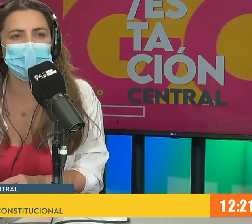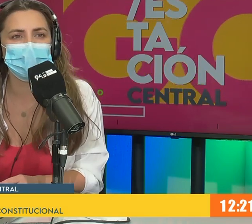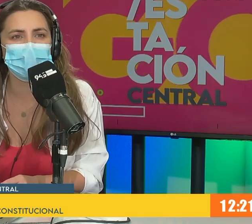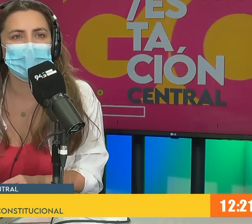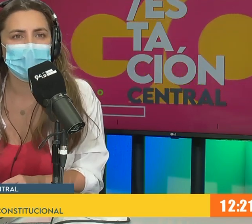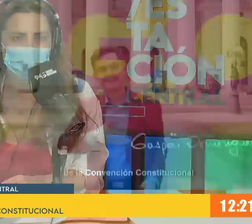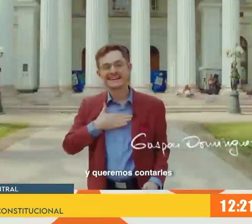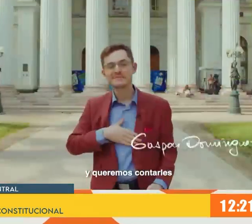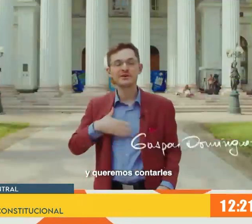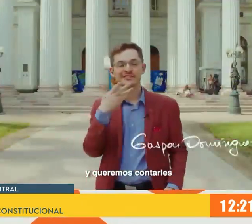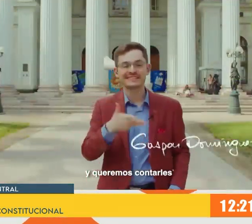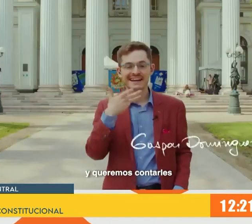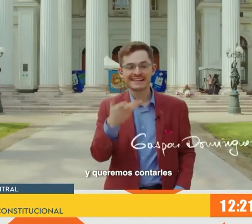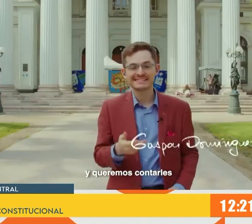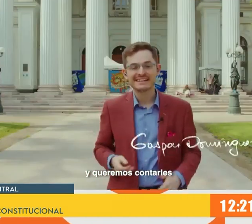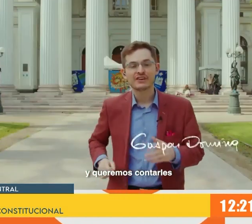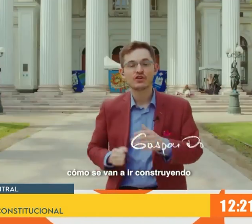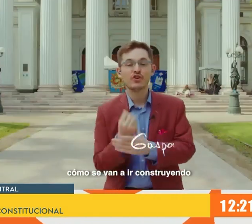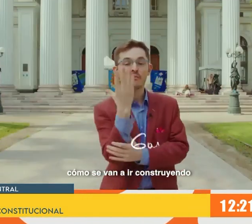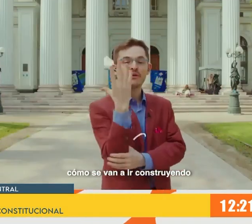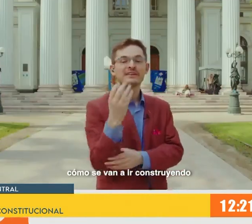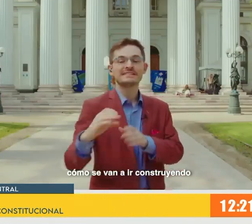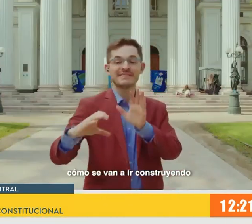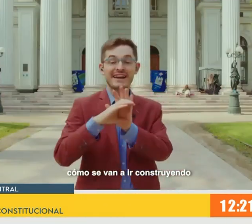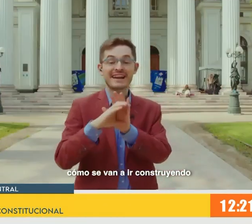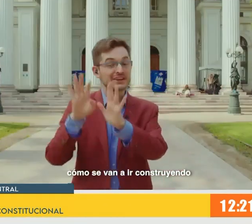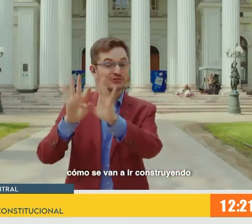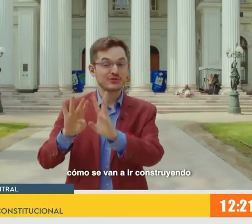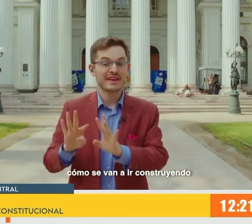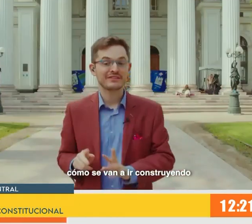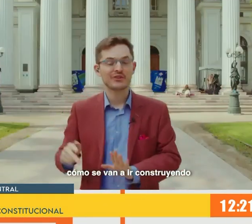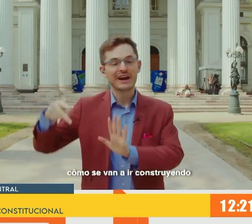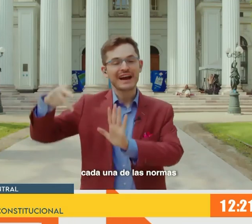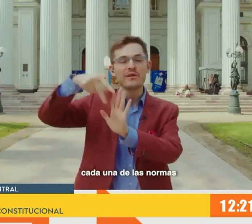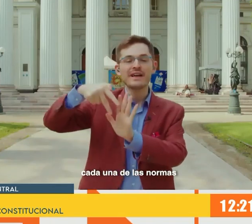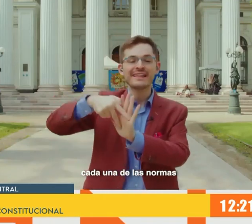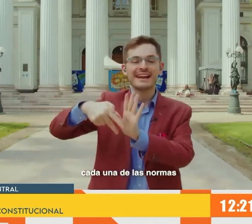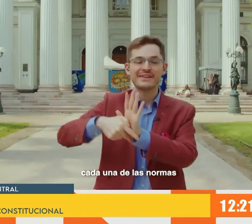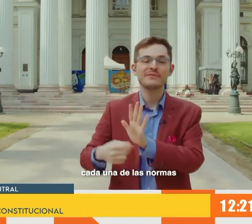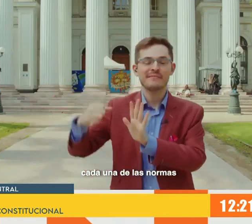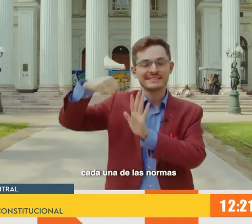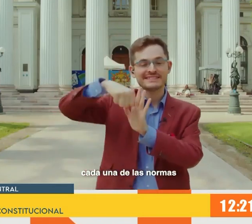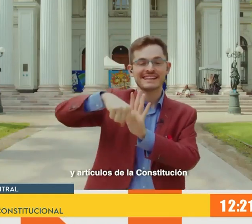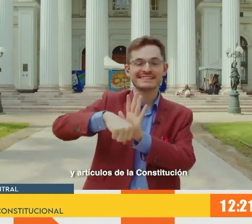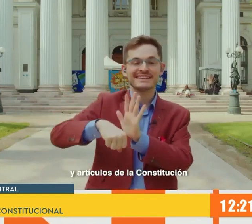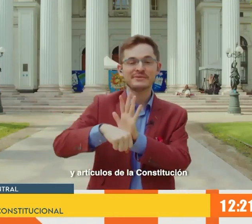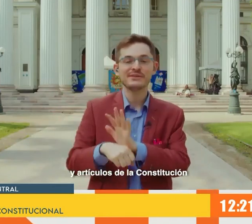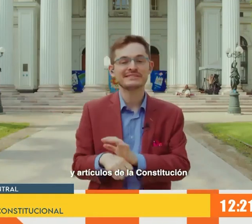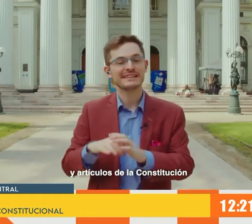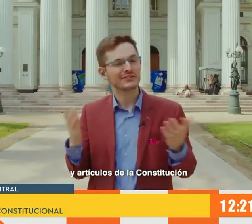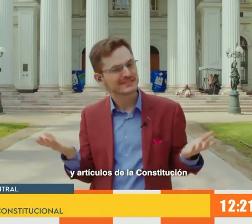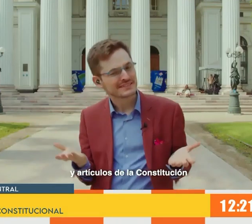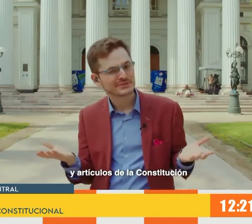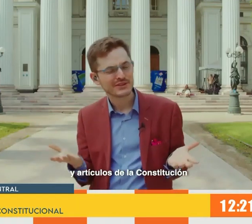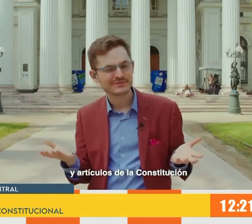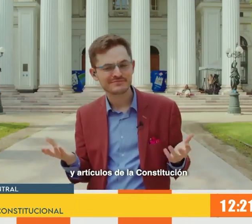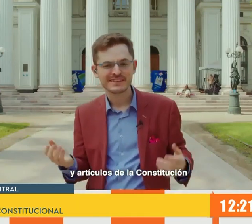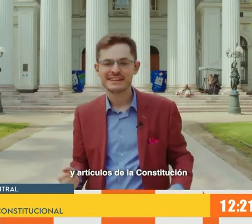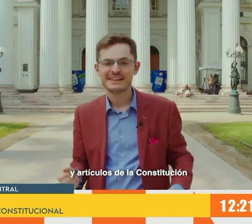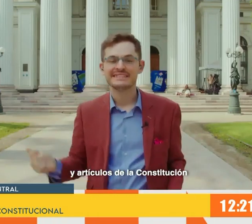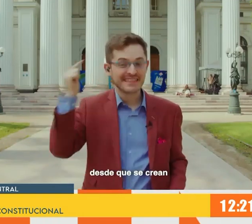las aprobadas ayer en la Convención Constitucional, pero hay un par de dudas que surgen todavía. Hemos tenido a nosotros a